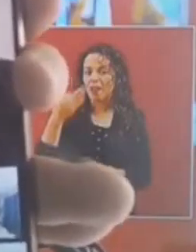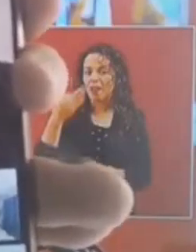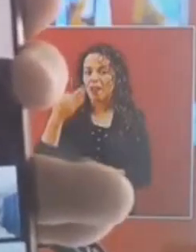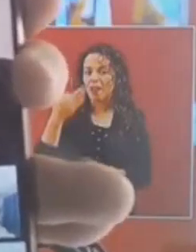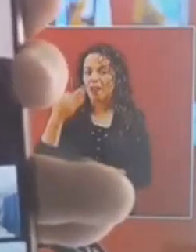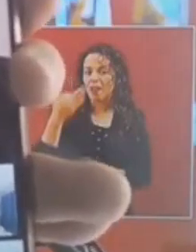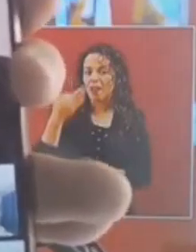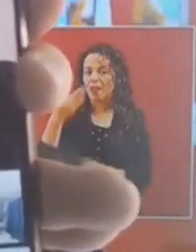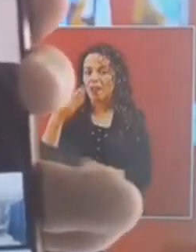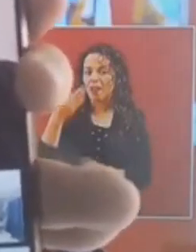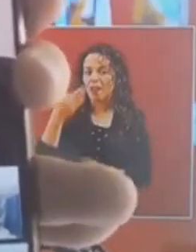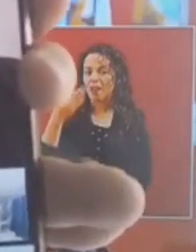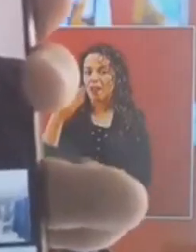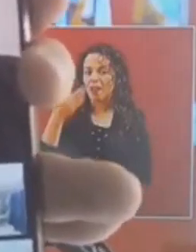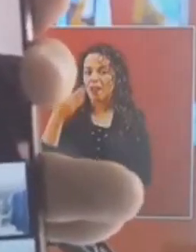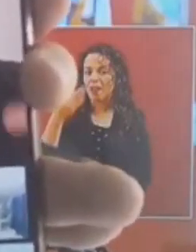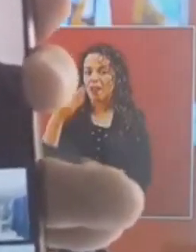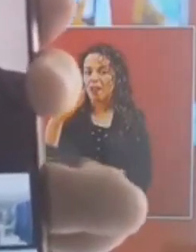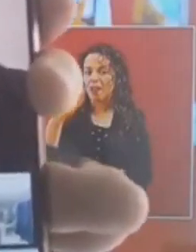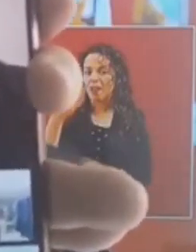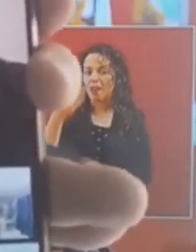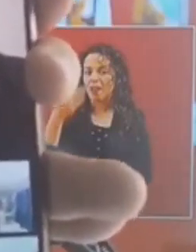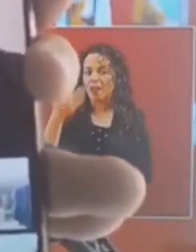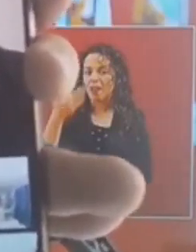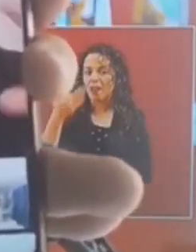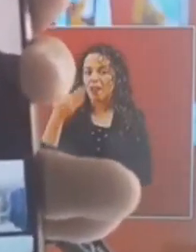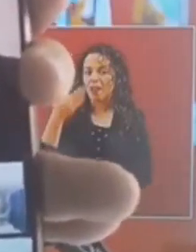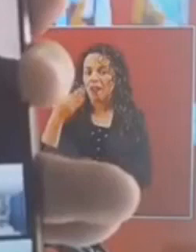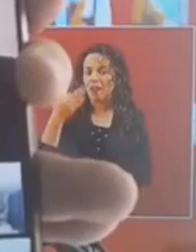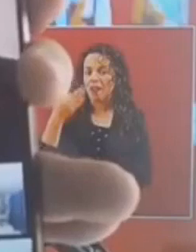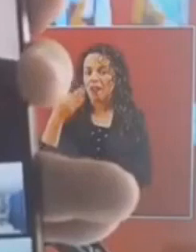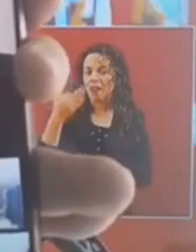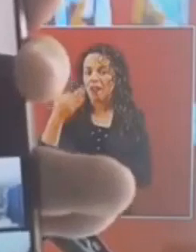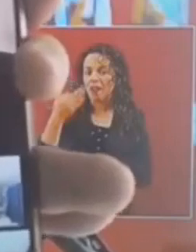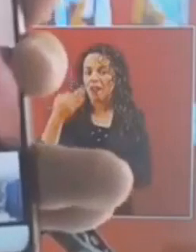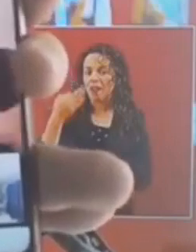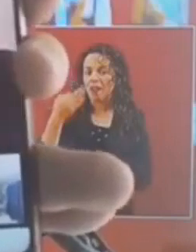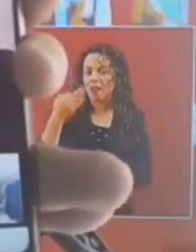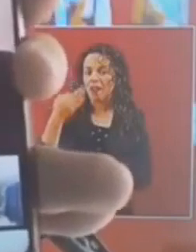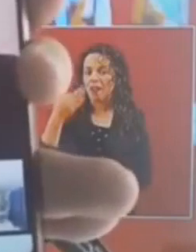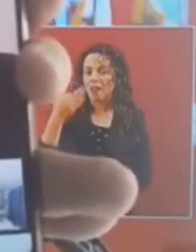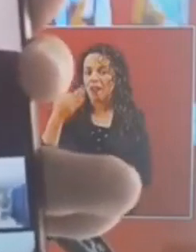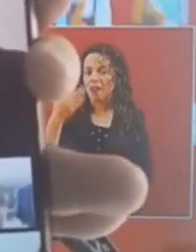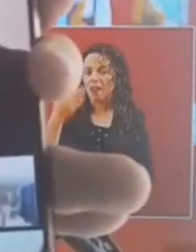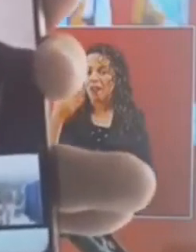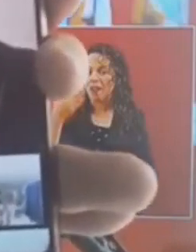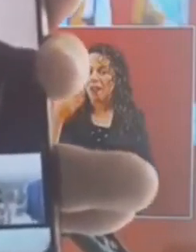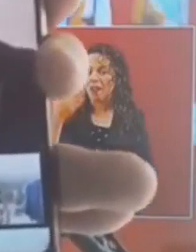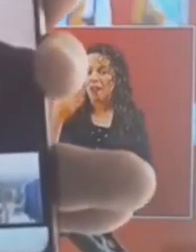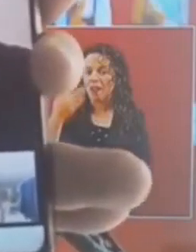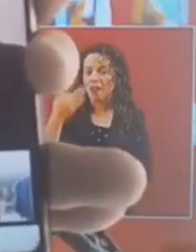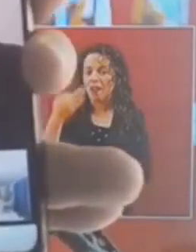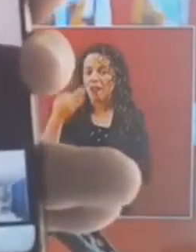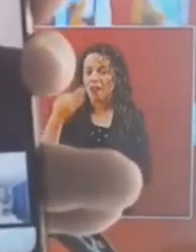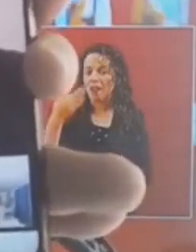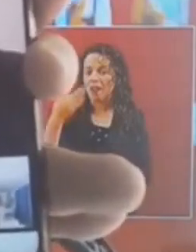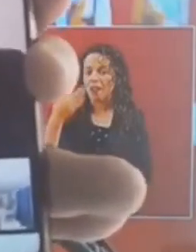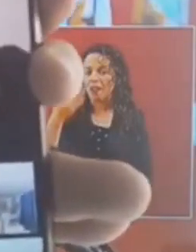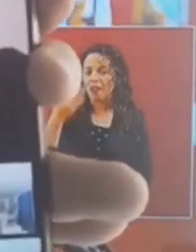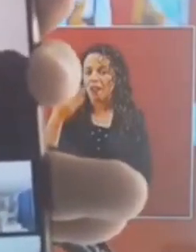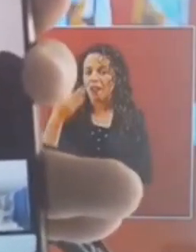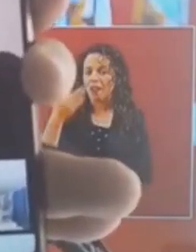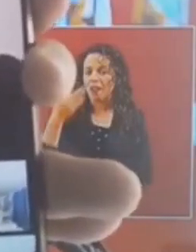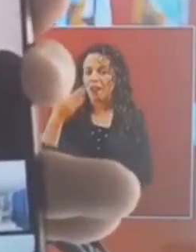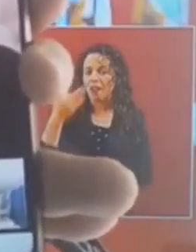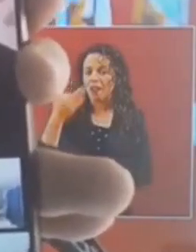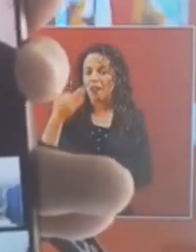en 1992, cuando Zedillo, por ejemplo, eliminó de un plumazo a la corte,